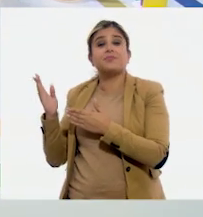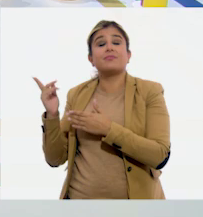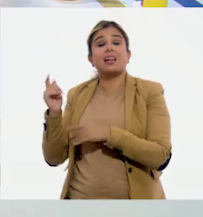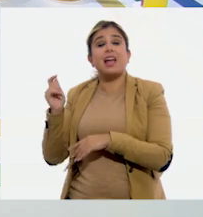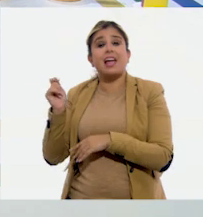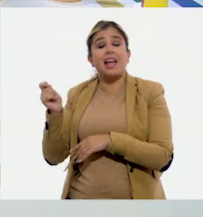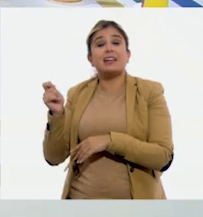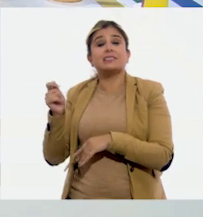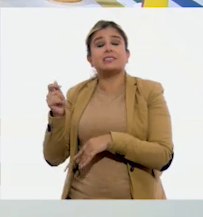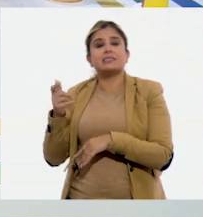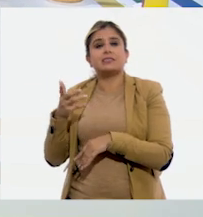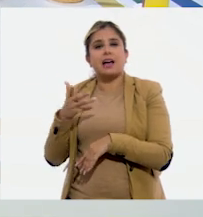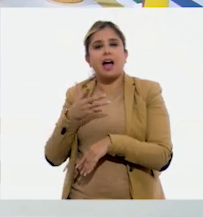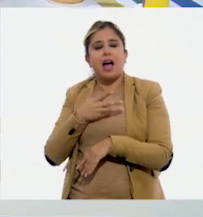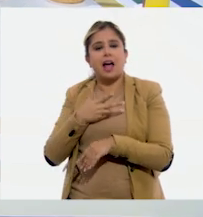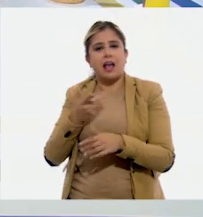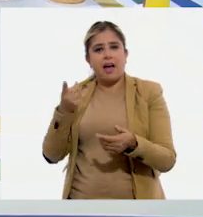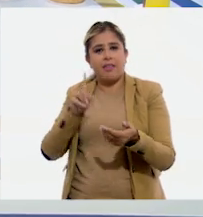corresponde a